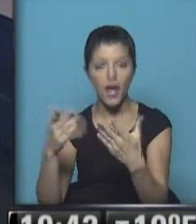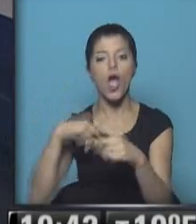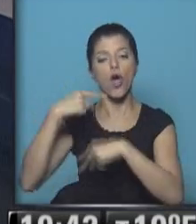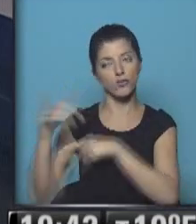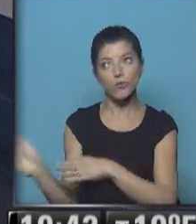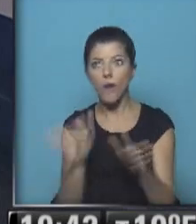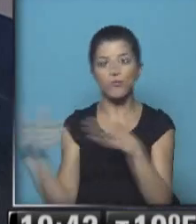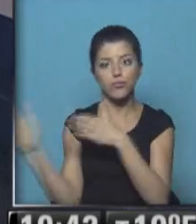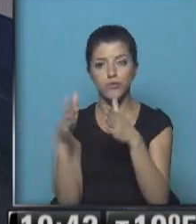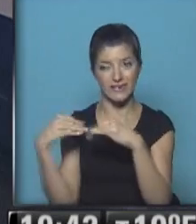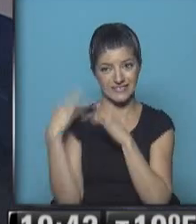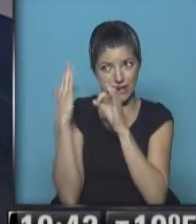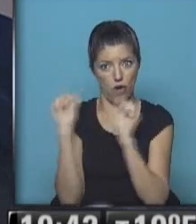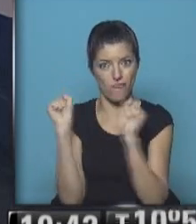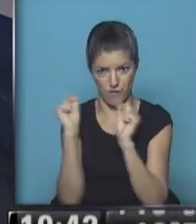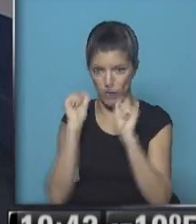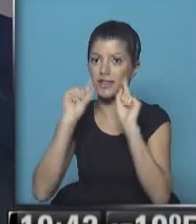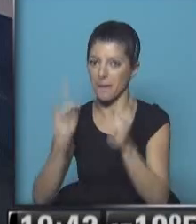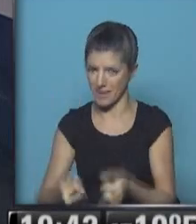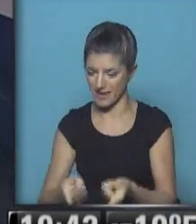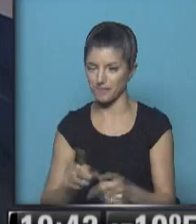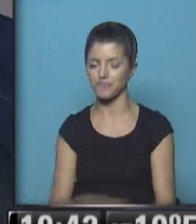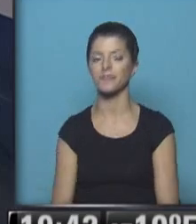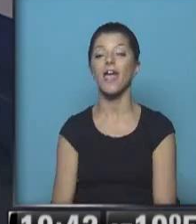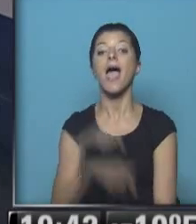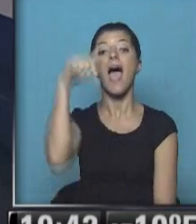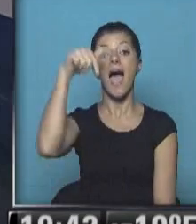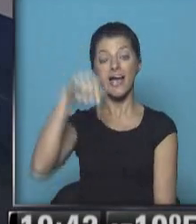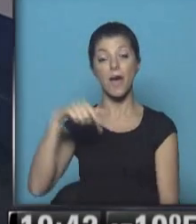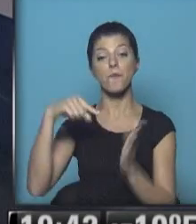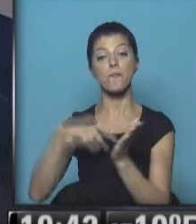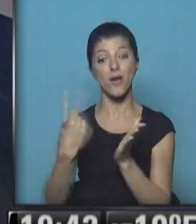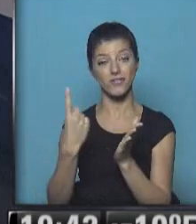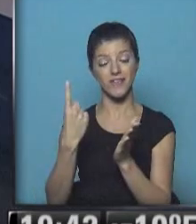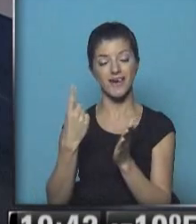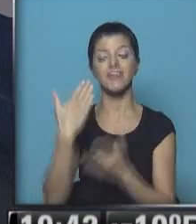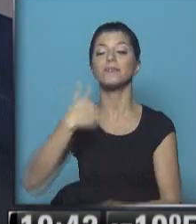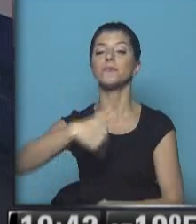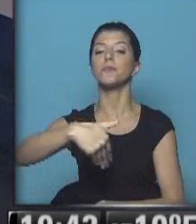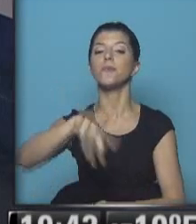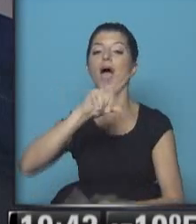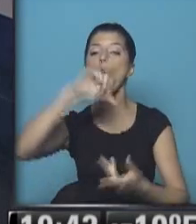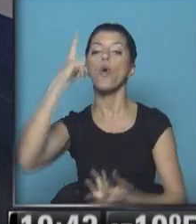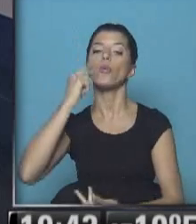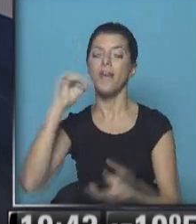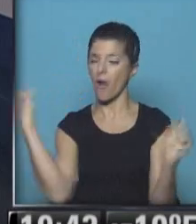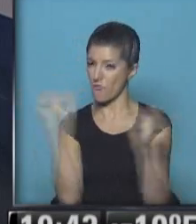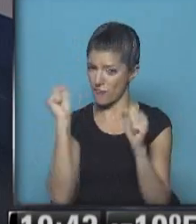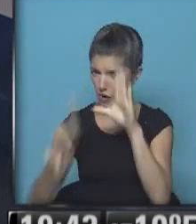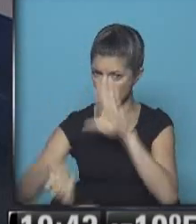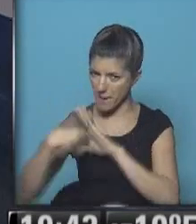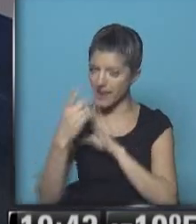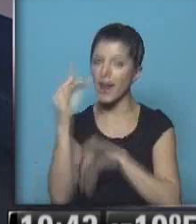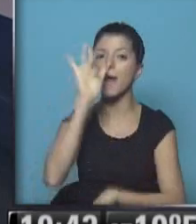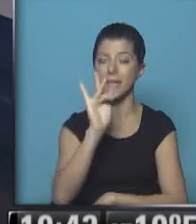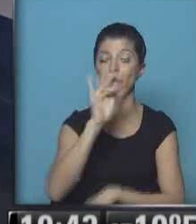sur. Ha llegado el frío también al noreste argentino. Y aquí en la ciudad de Buenos Aires tendremos que esperar otra jornada con mucho frío mañana miércoles. Una